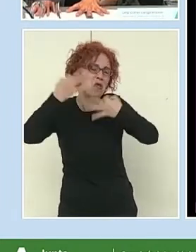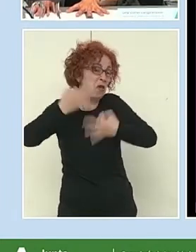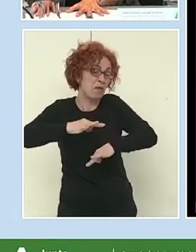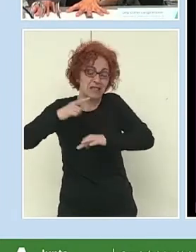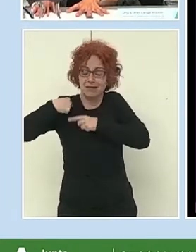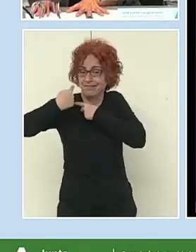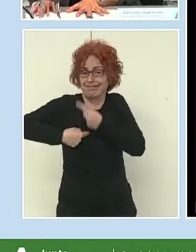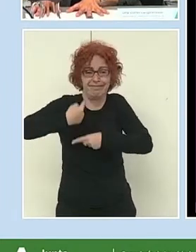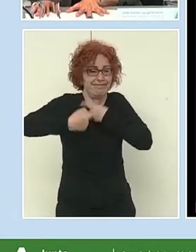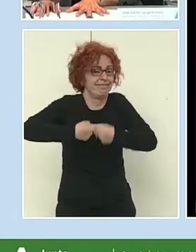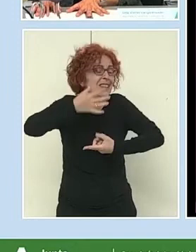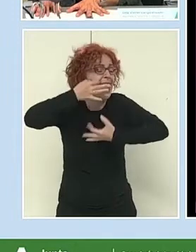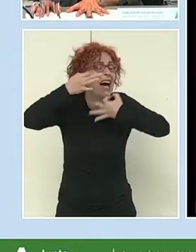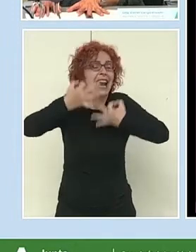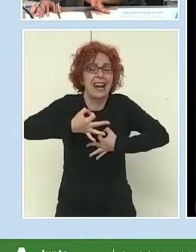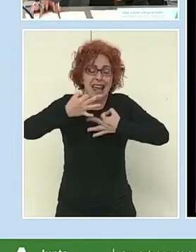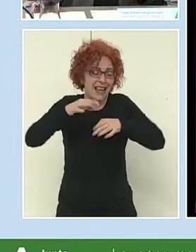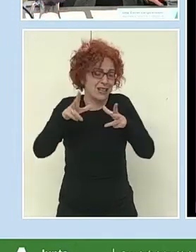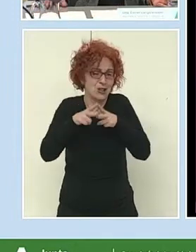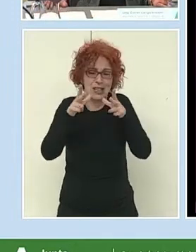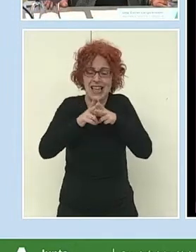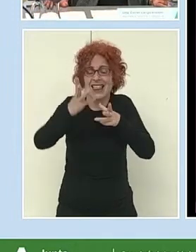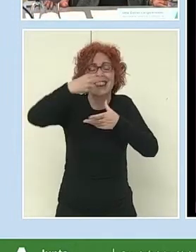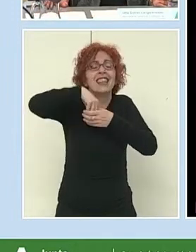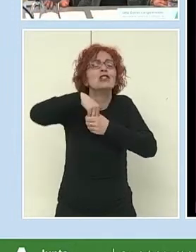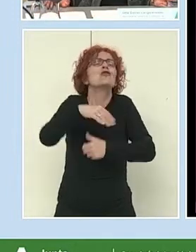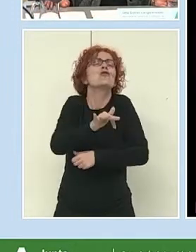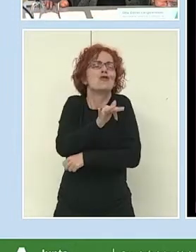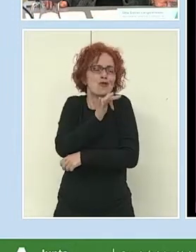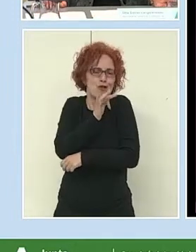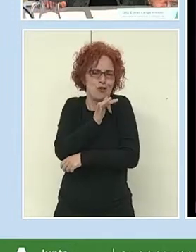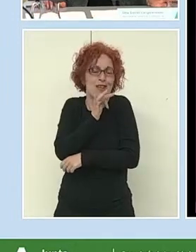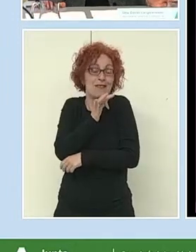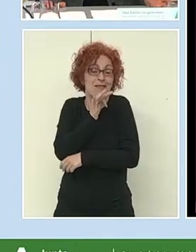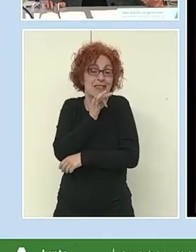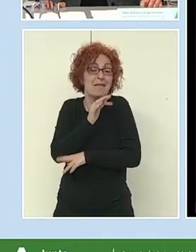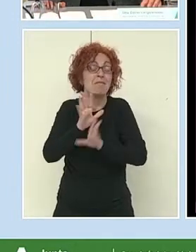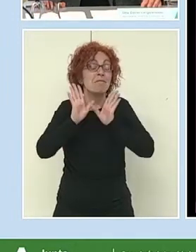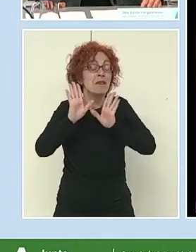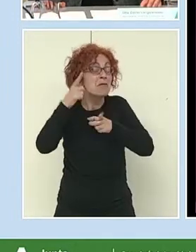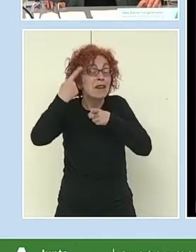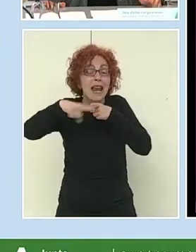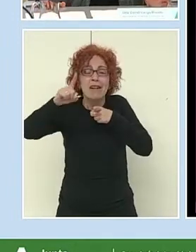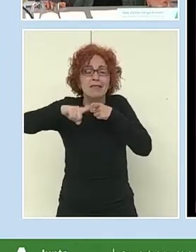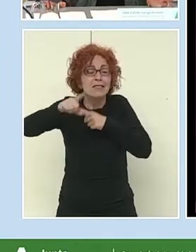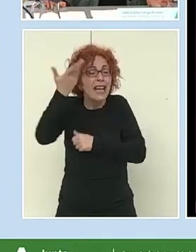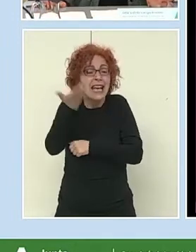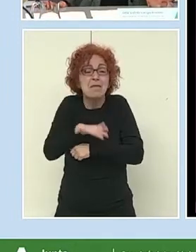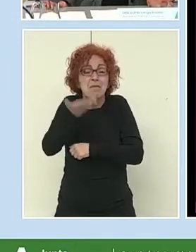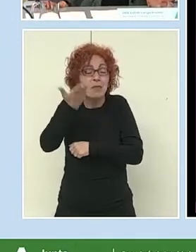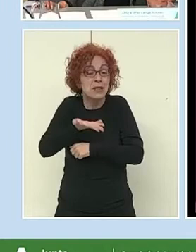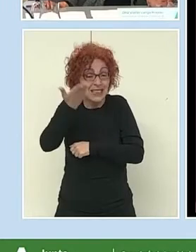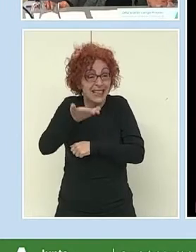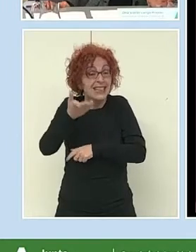un hecho y es una realidad. Pero lo que también es una realidad y es un hecho es que este